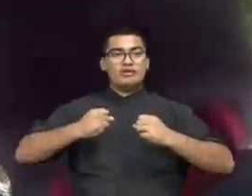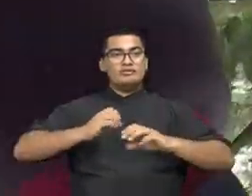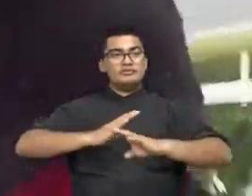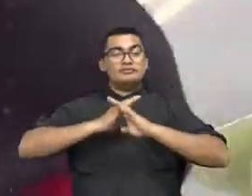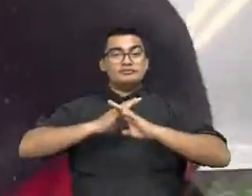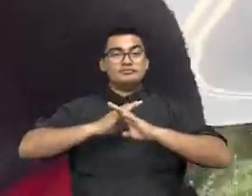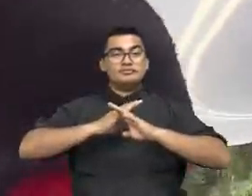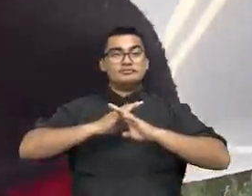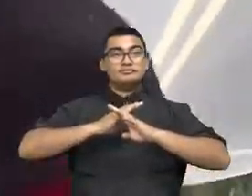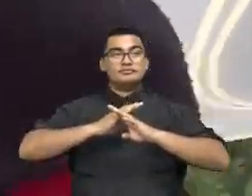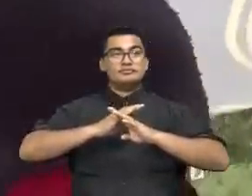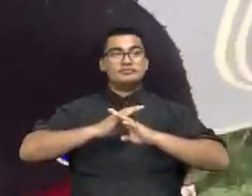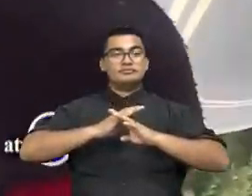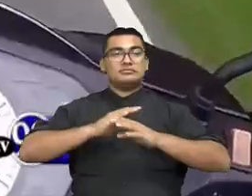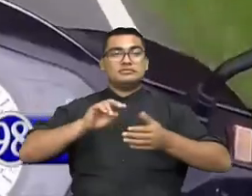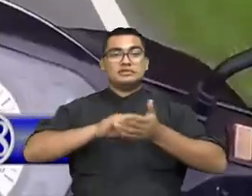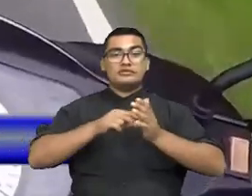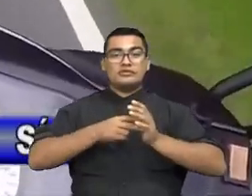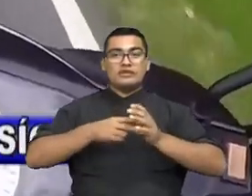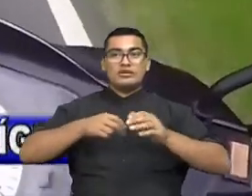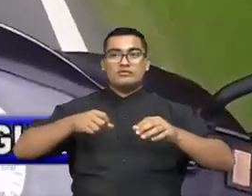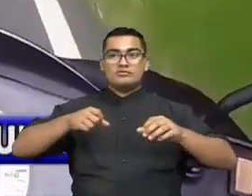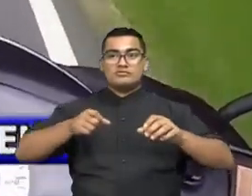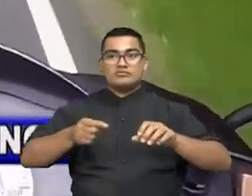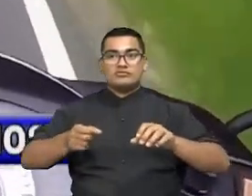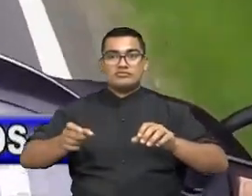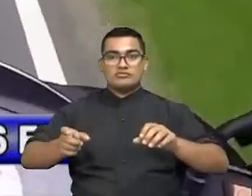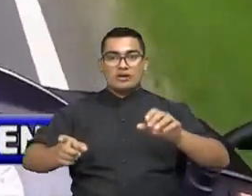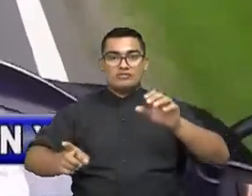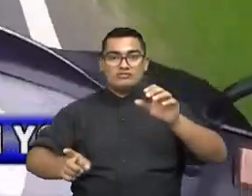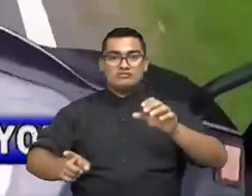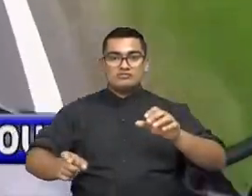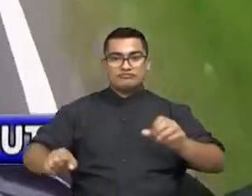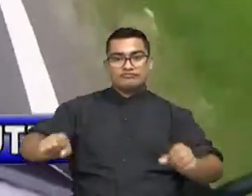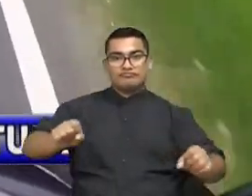accidentados lograron reducir su velocidad poco antes del impacto.